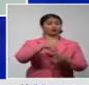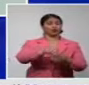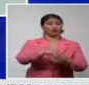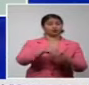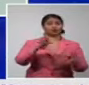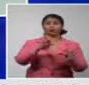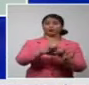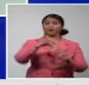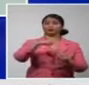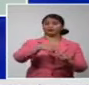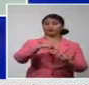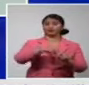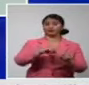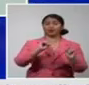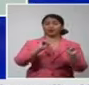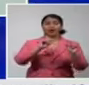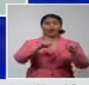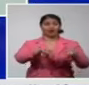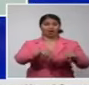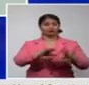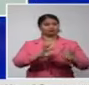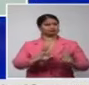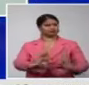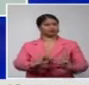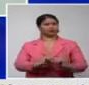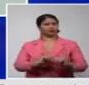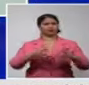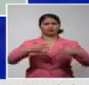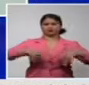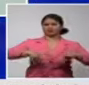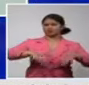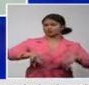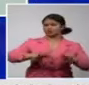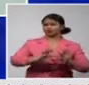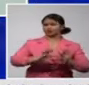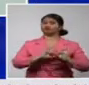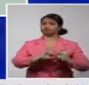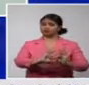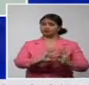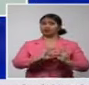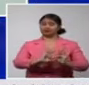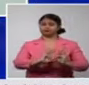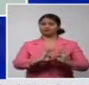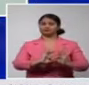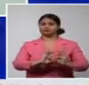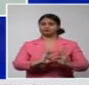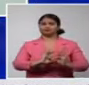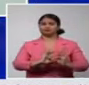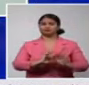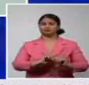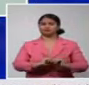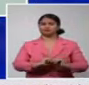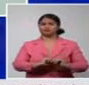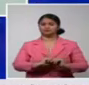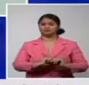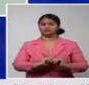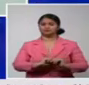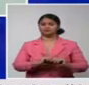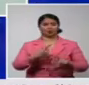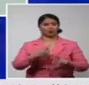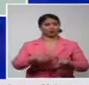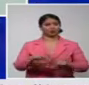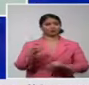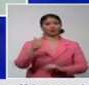Guantánamo, que presentó una transmisión, presentó un evento que se viene controlando. 10 de octubre en La